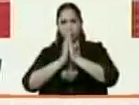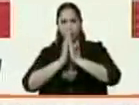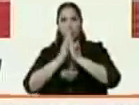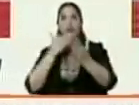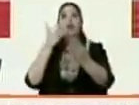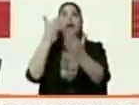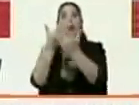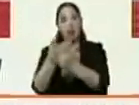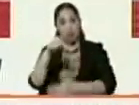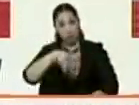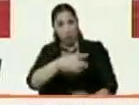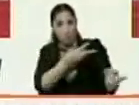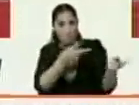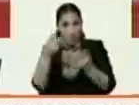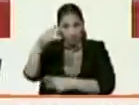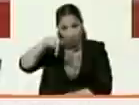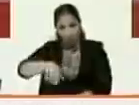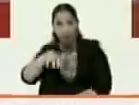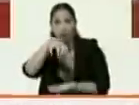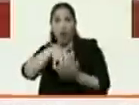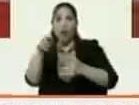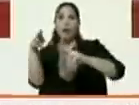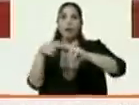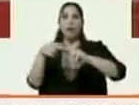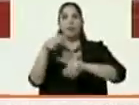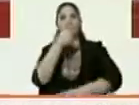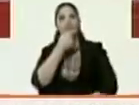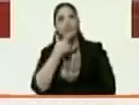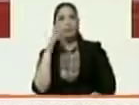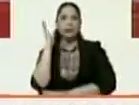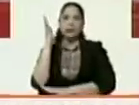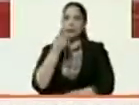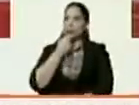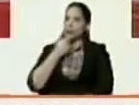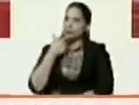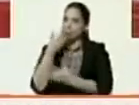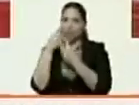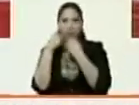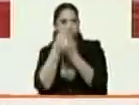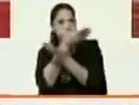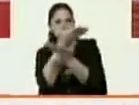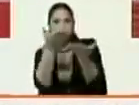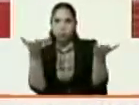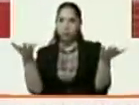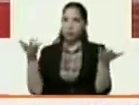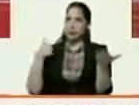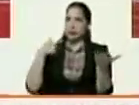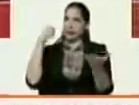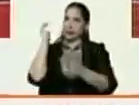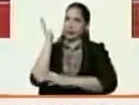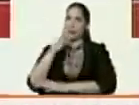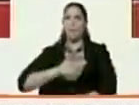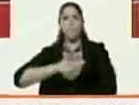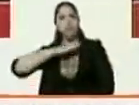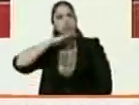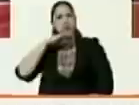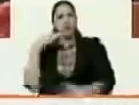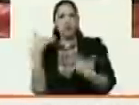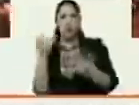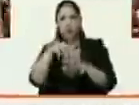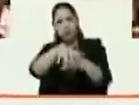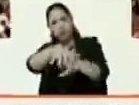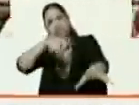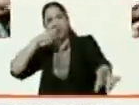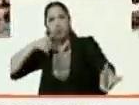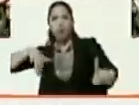Gracias por esta invitación a este hermoso acto, qué bonito está este acto, estas tribunas repletas de pueblos,